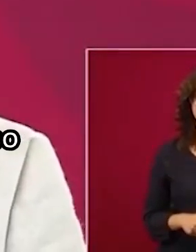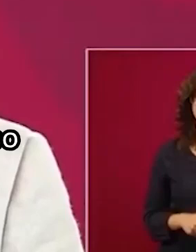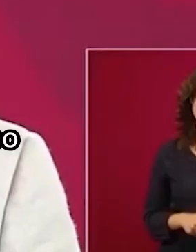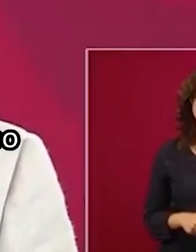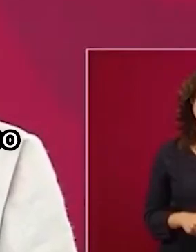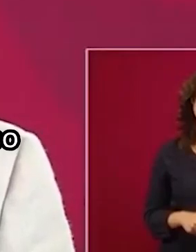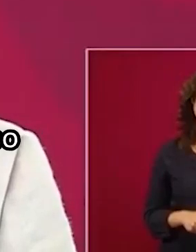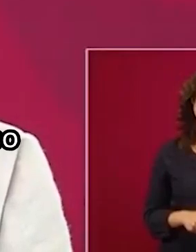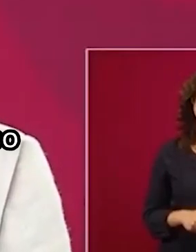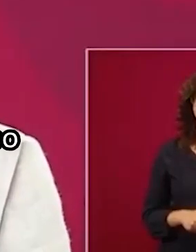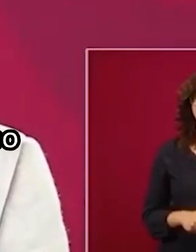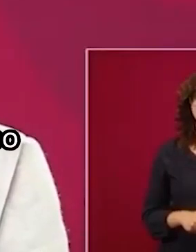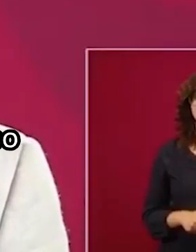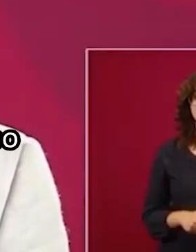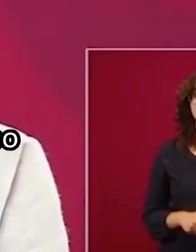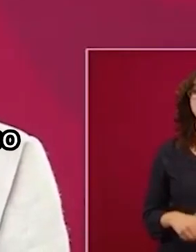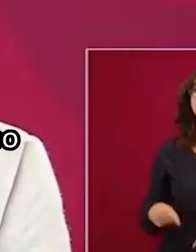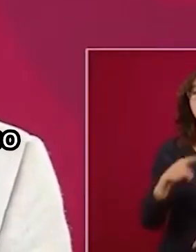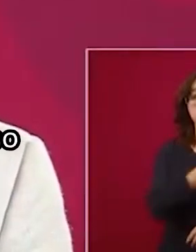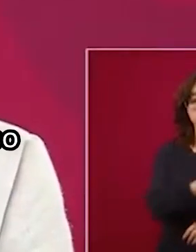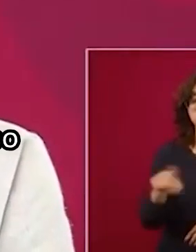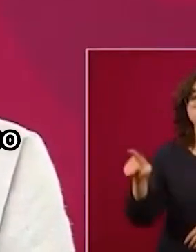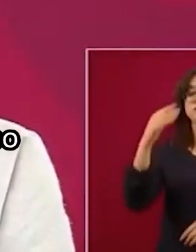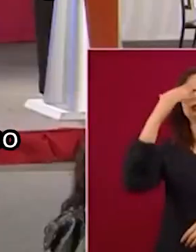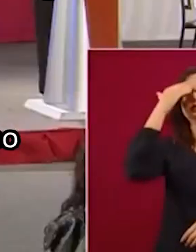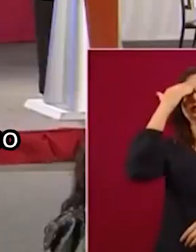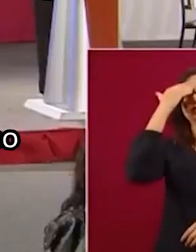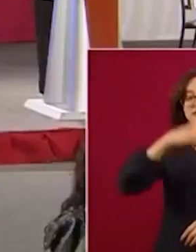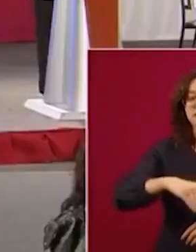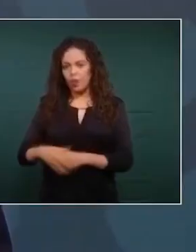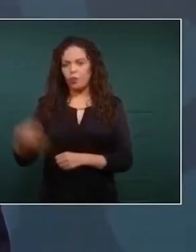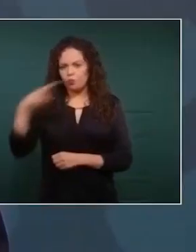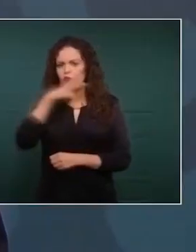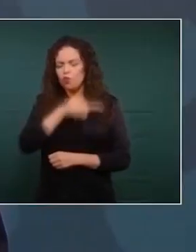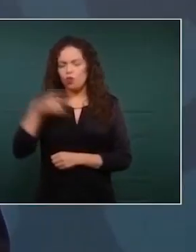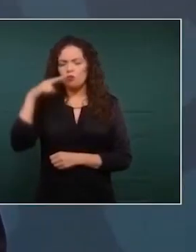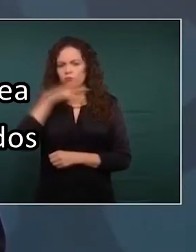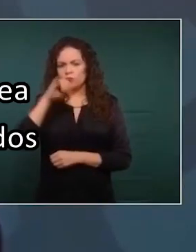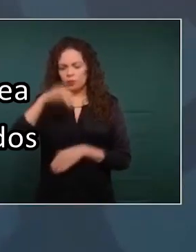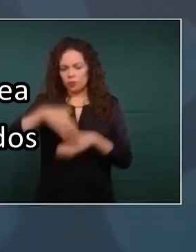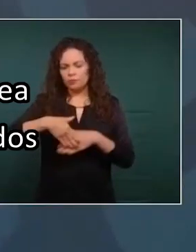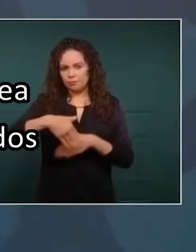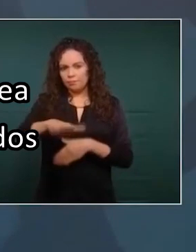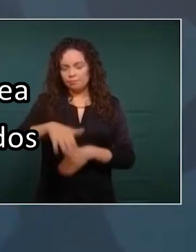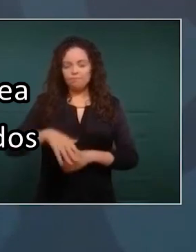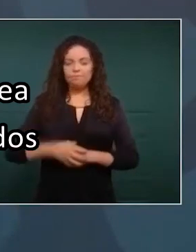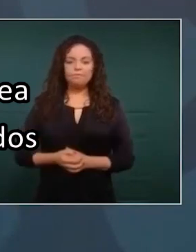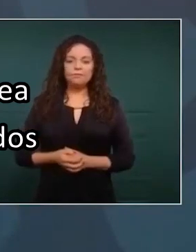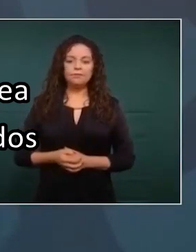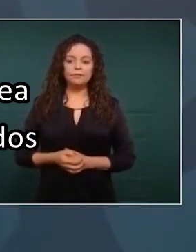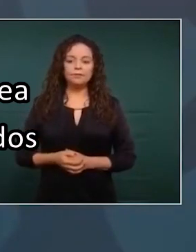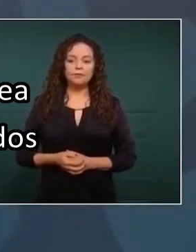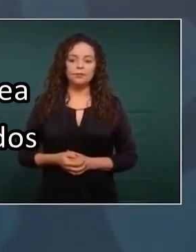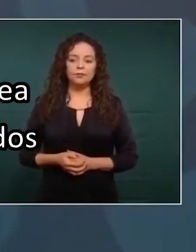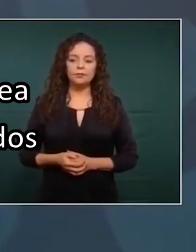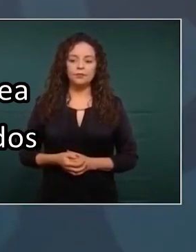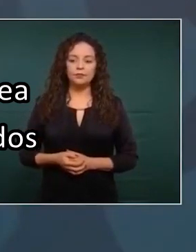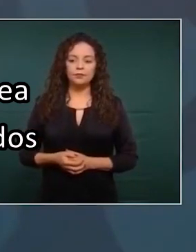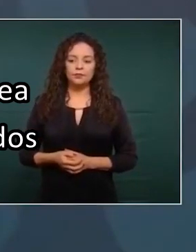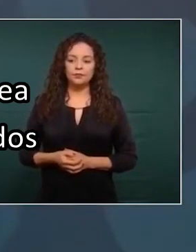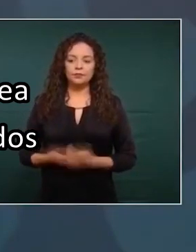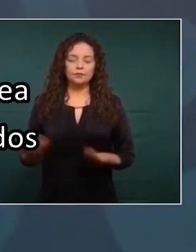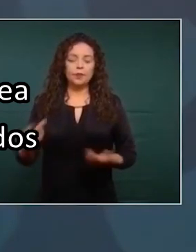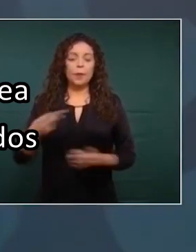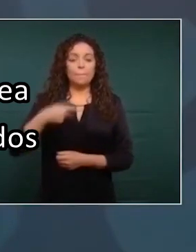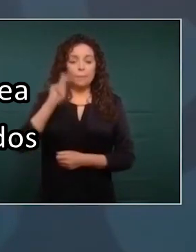las mujeres no deben enfrentar un proceso penal por abortar. En otros temas, el presidente reiteró que se busca tender una relación